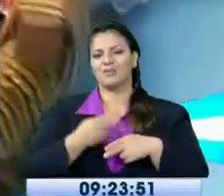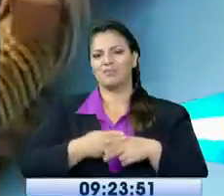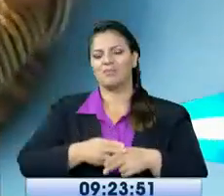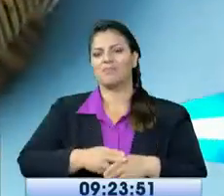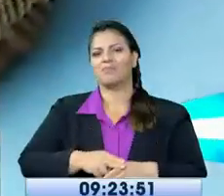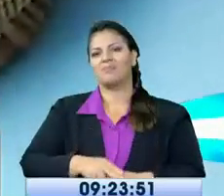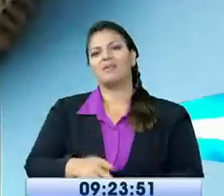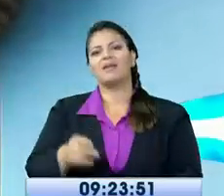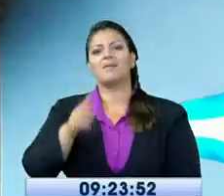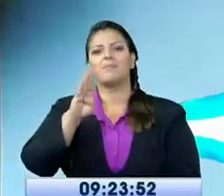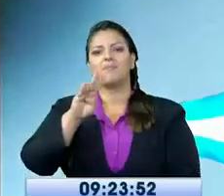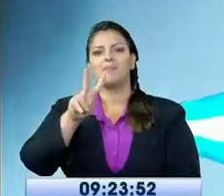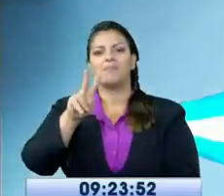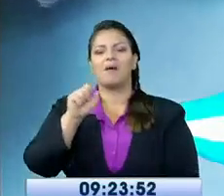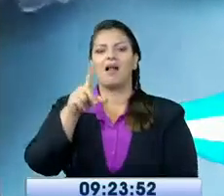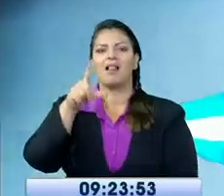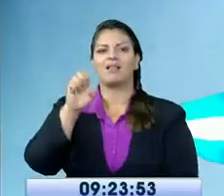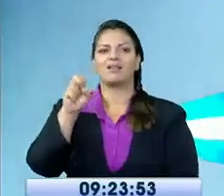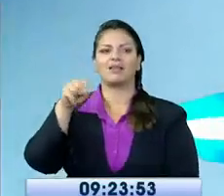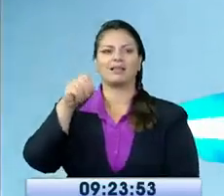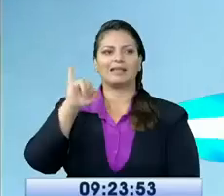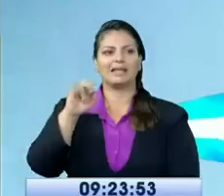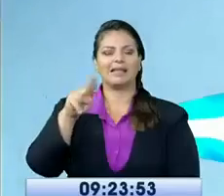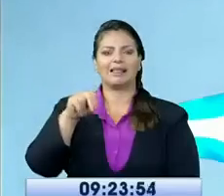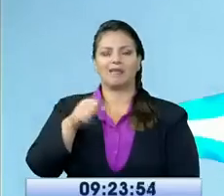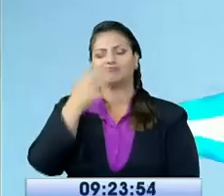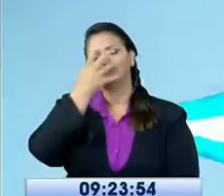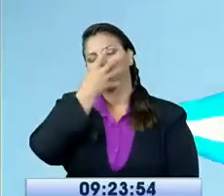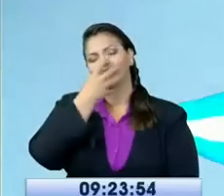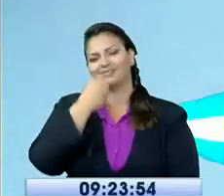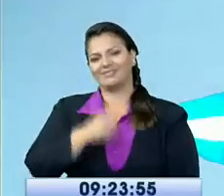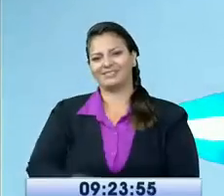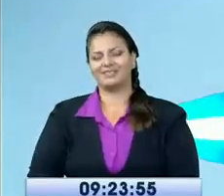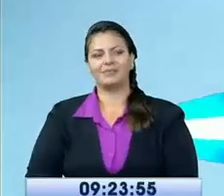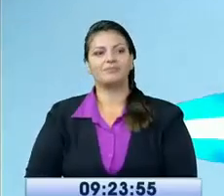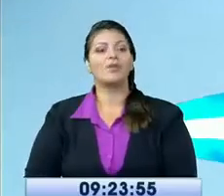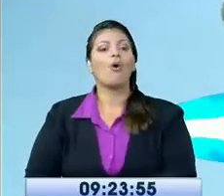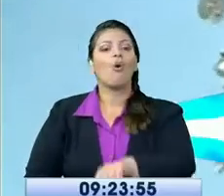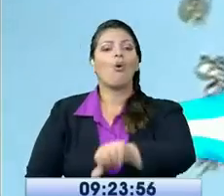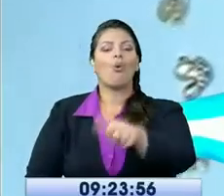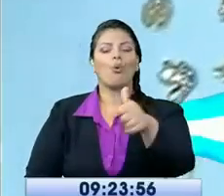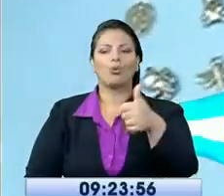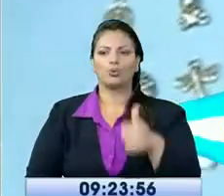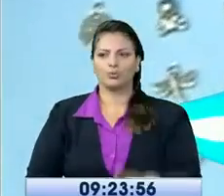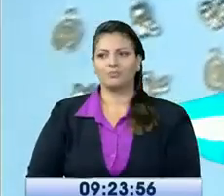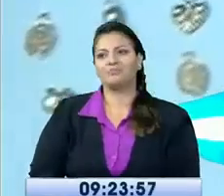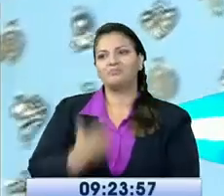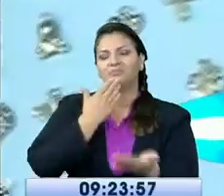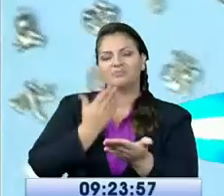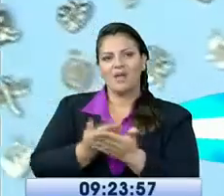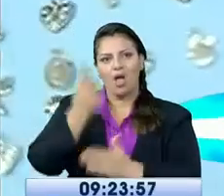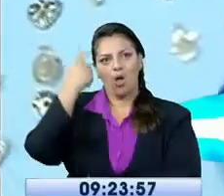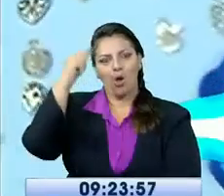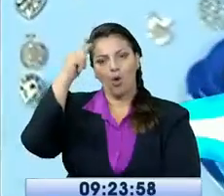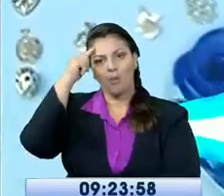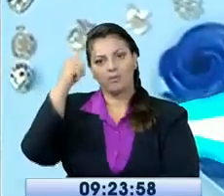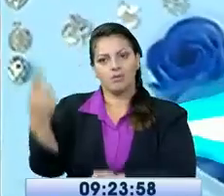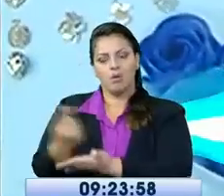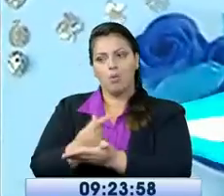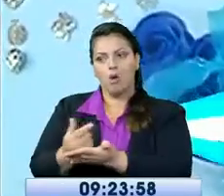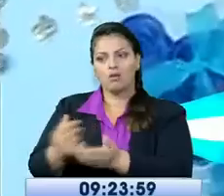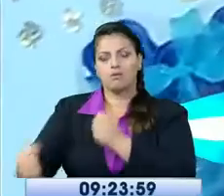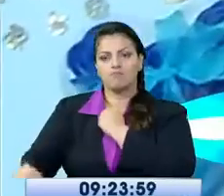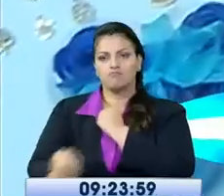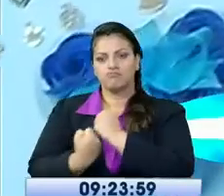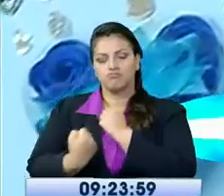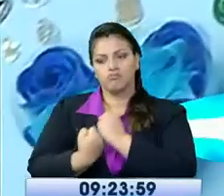también podemos apreciar la bisutería, muy bonito. Muchas gracias, sí, estamos agradecidos con la gobernación por su apoyo y poder mostrar nuestros productos al